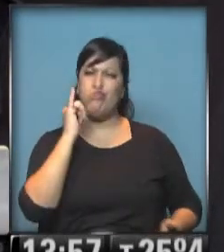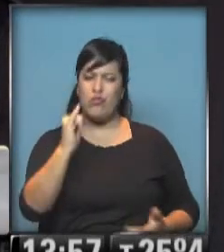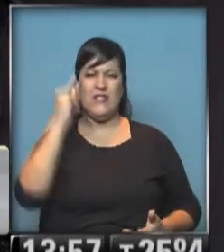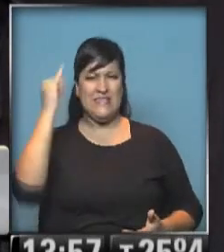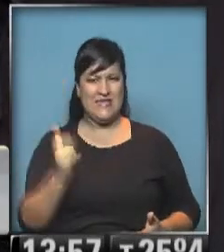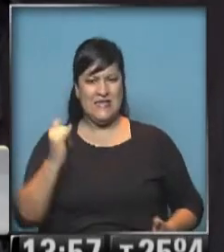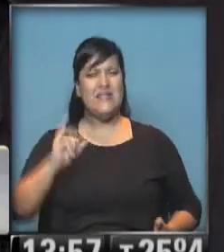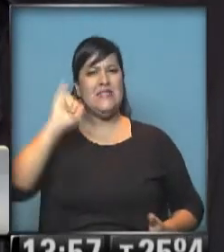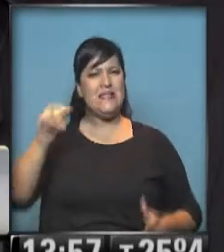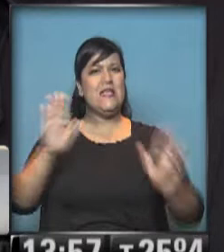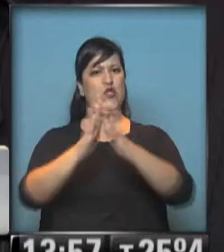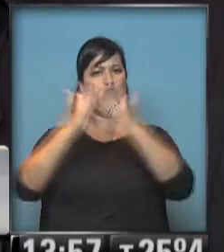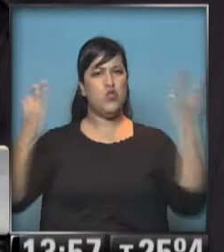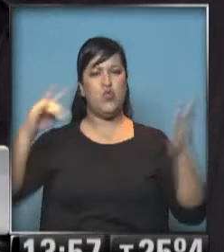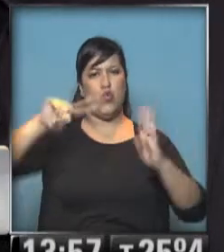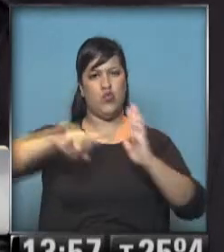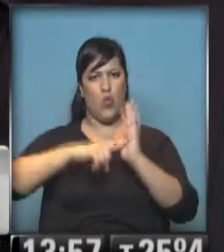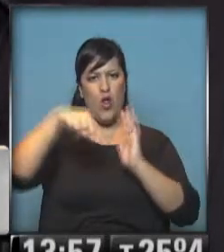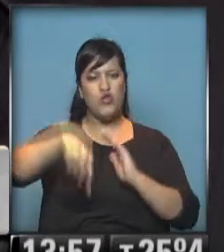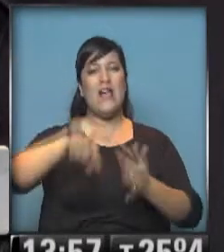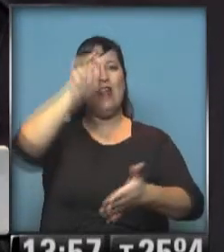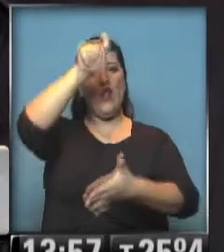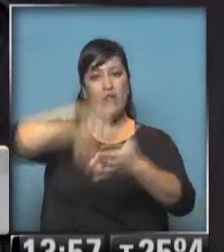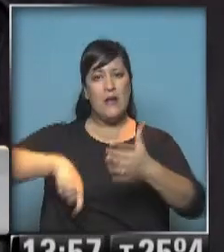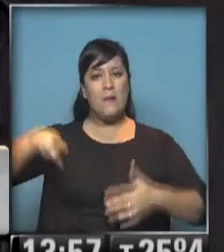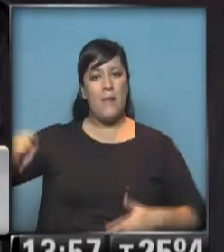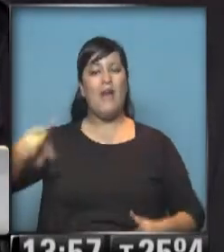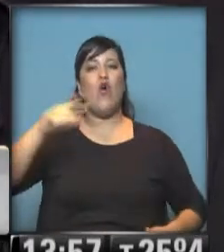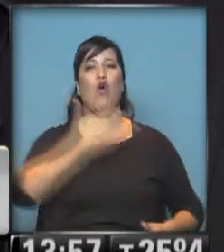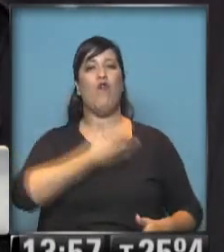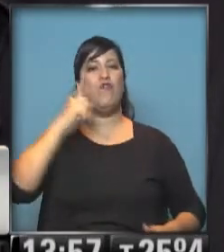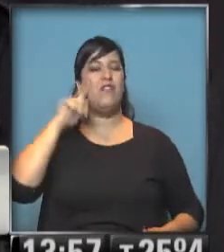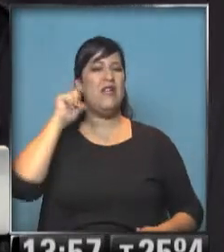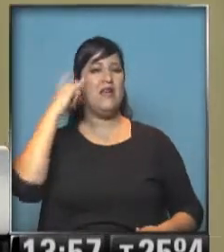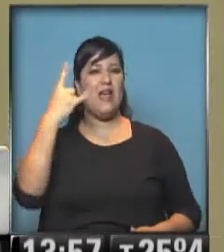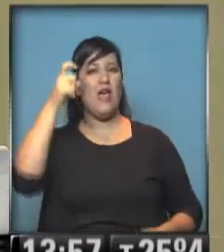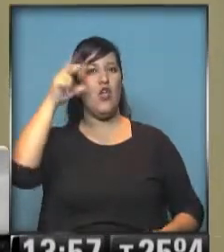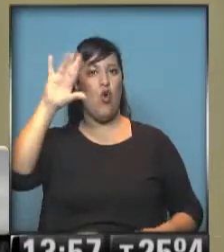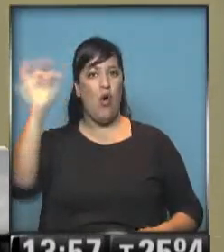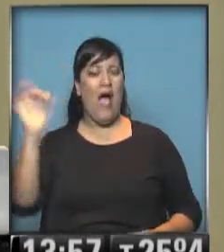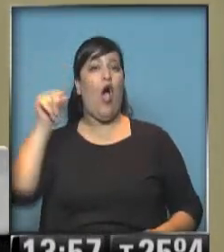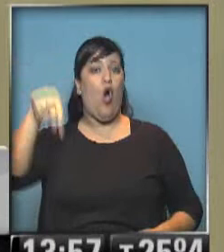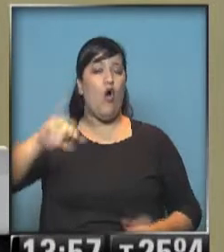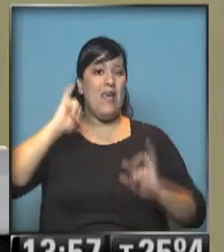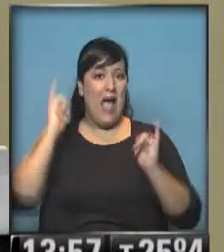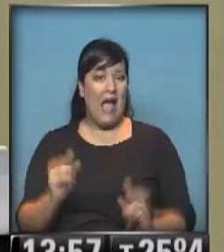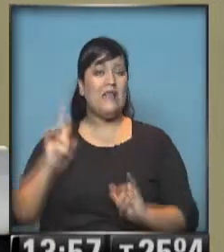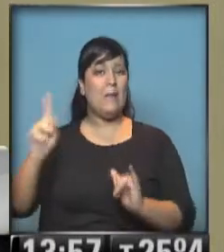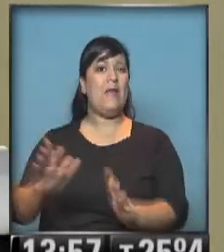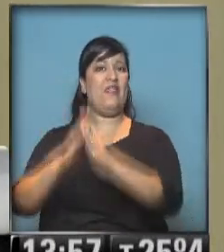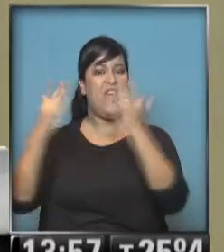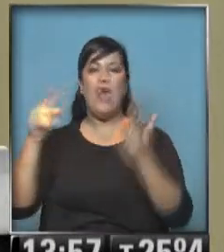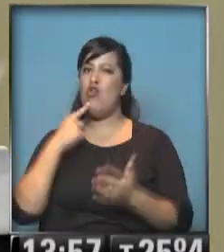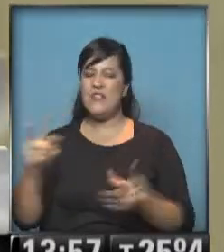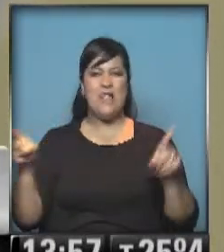uno de los periódicos importantes de la Ciudad de Buenos Aires, una nota firmada por el doctor Armando Caro Figueroa, e incluso hoy hay un editorial en un diario que manifiesta exactamente